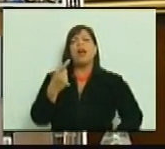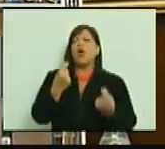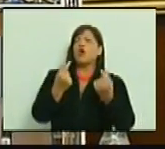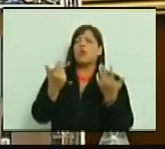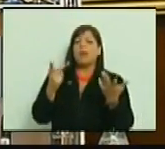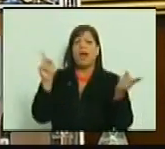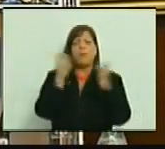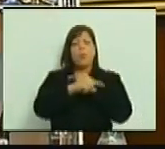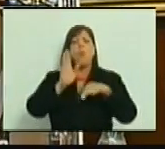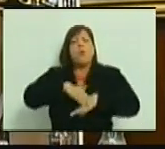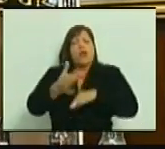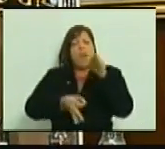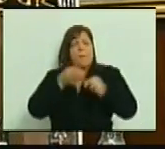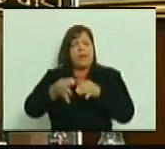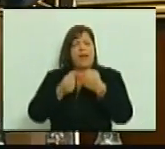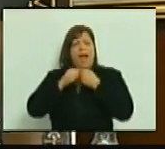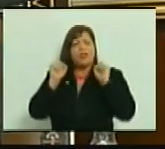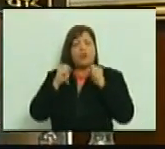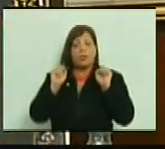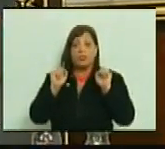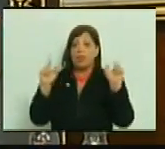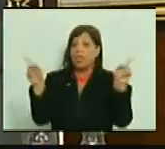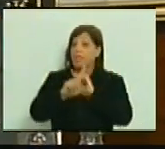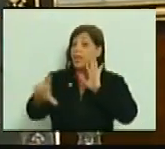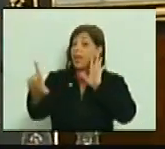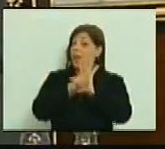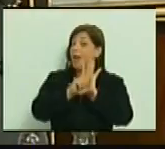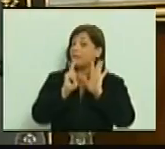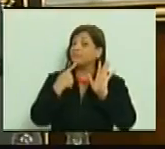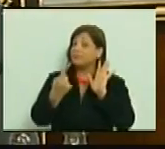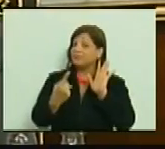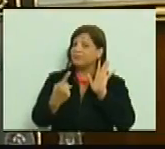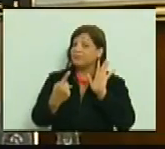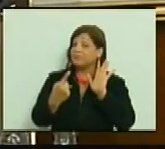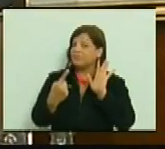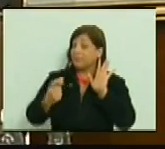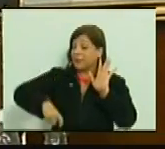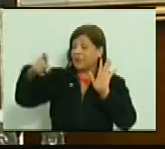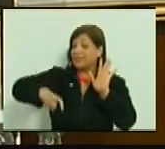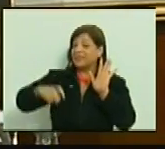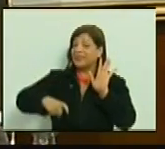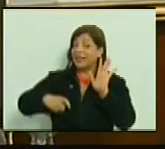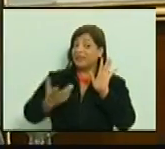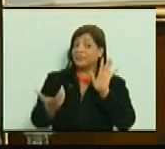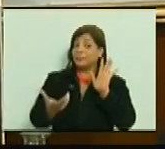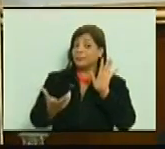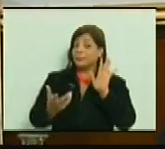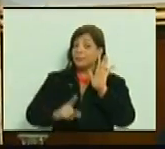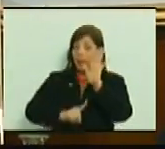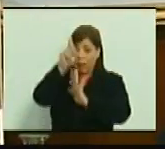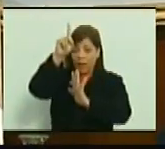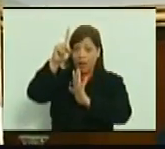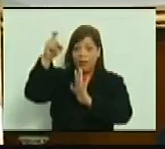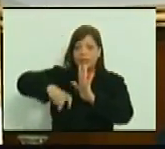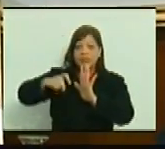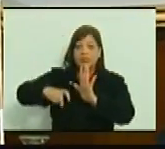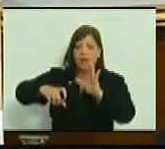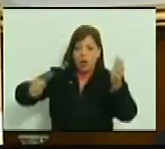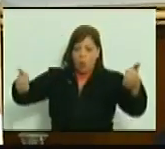de Agrosur? Porque ninguna ley, ni la de Agrosur ni ninguna, va a prosperar en un